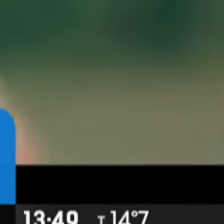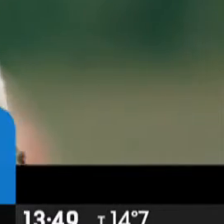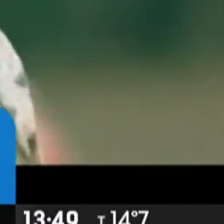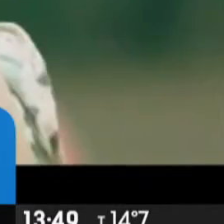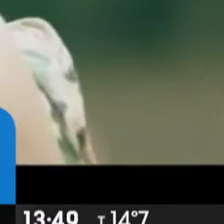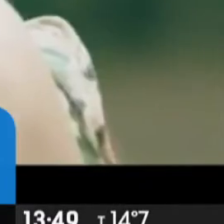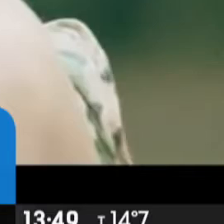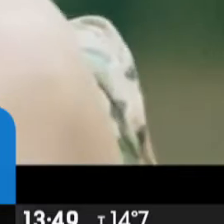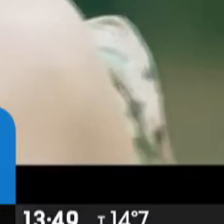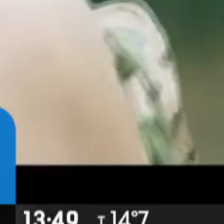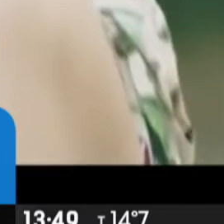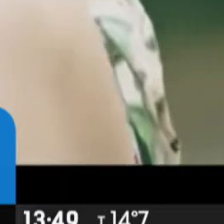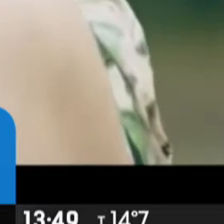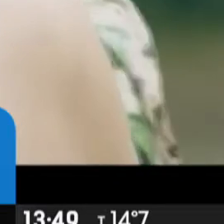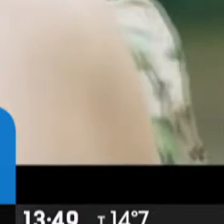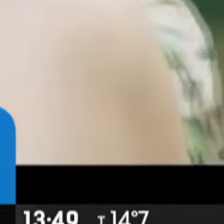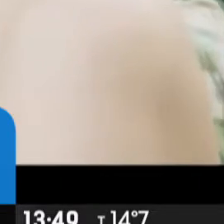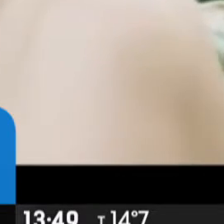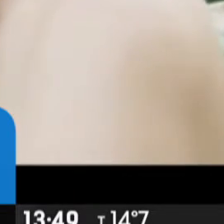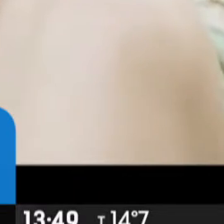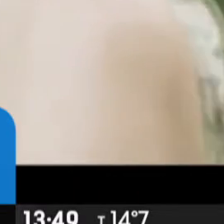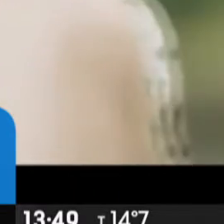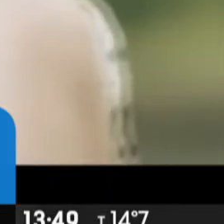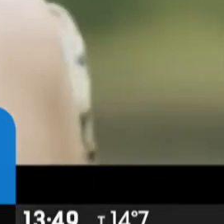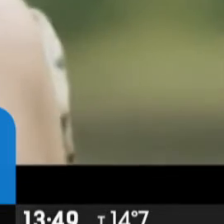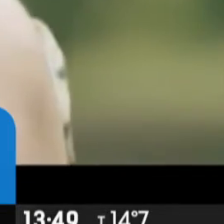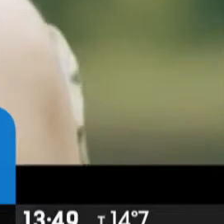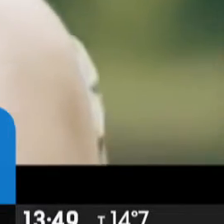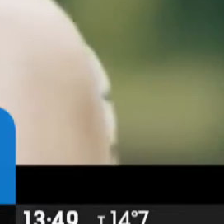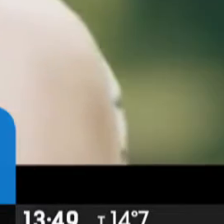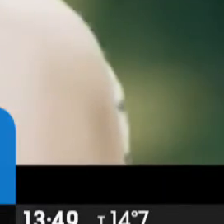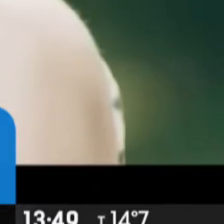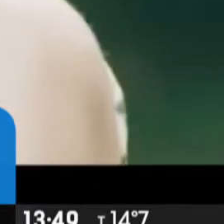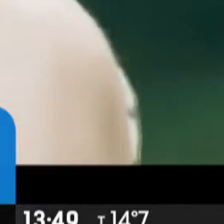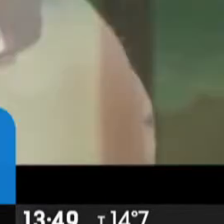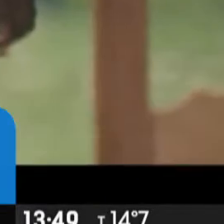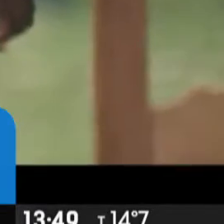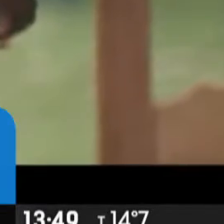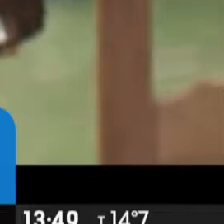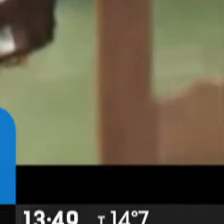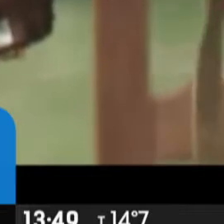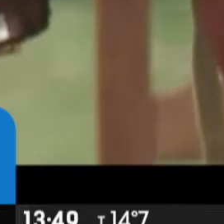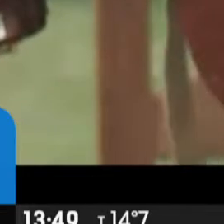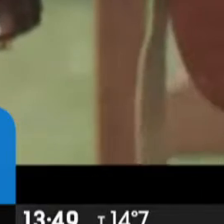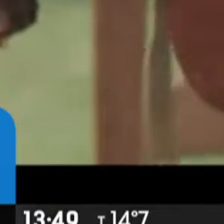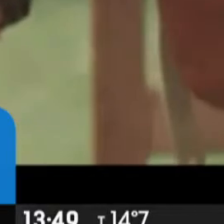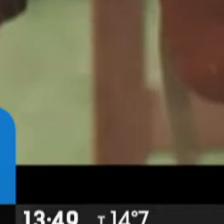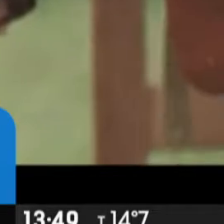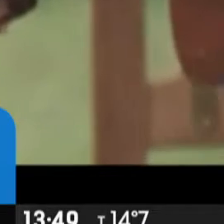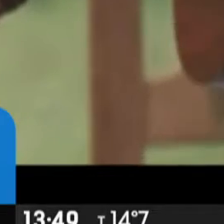ver. Mi tierra veracruzana te quiero querer. En mi